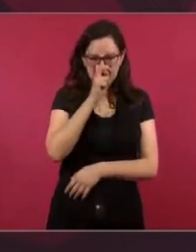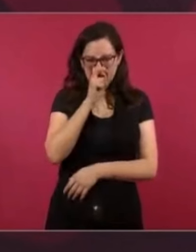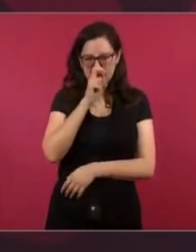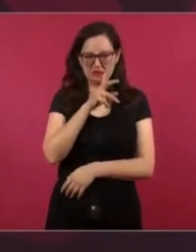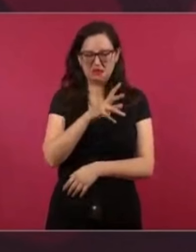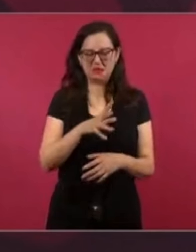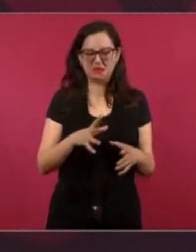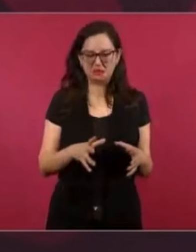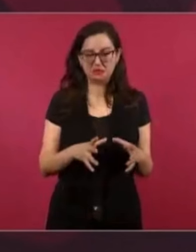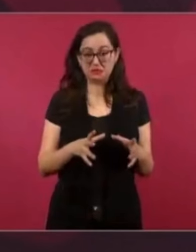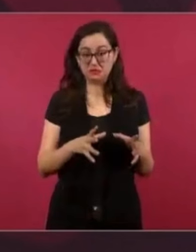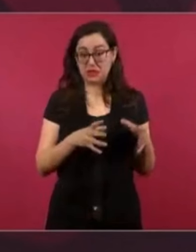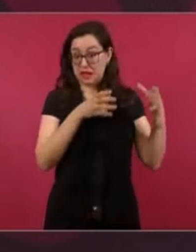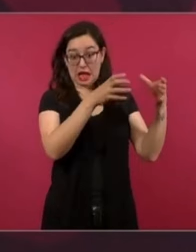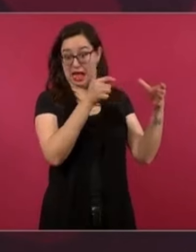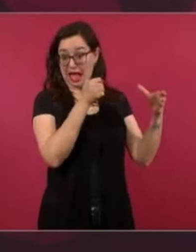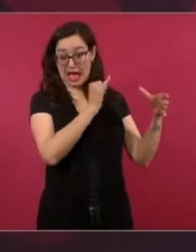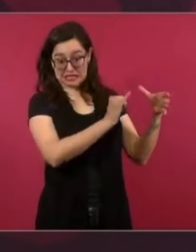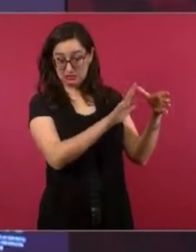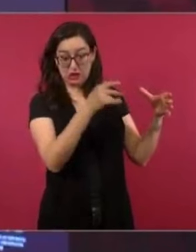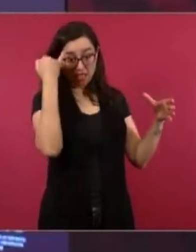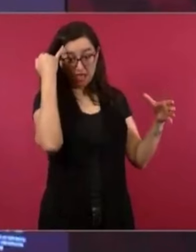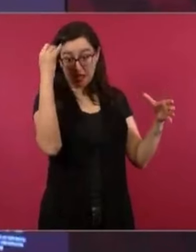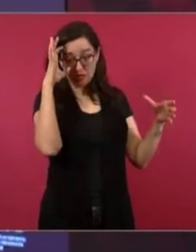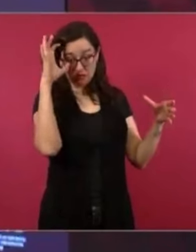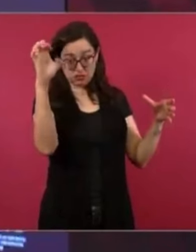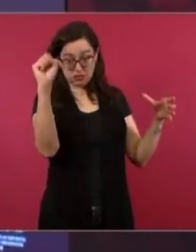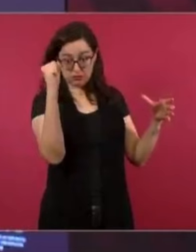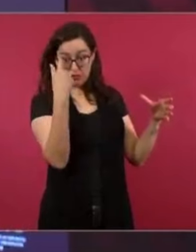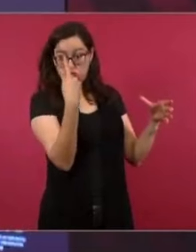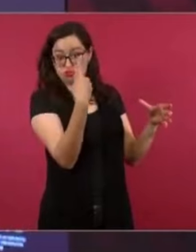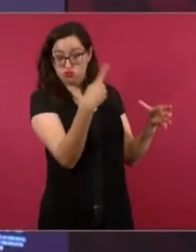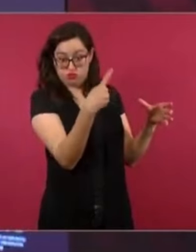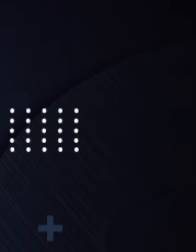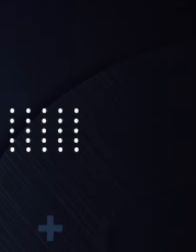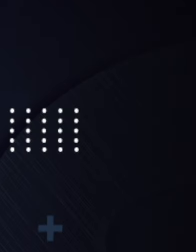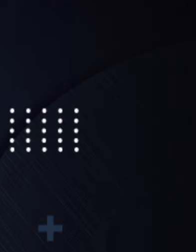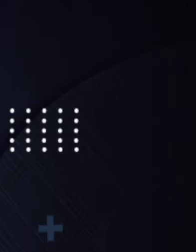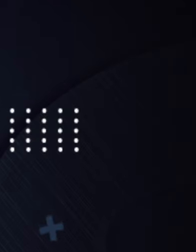Así piensan.